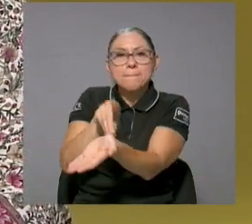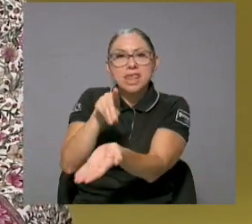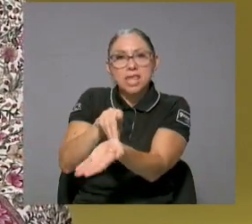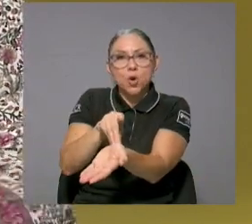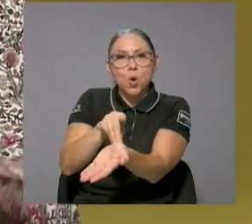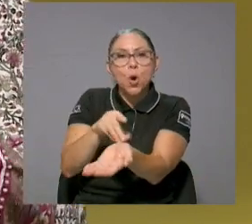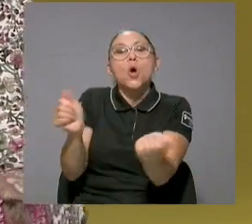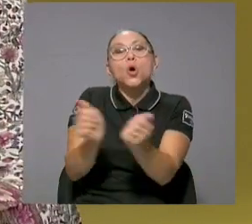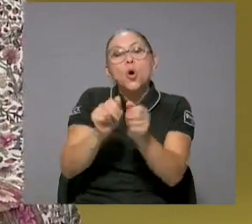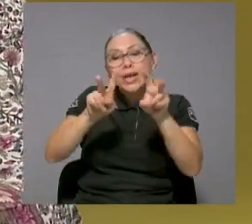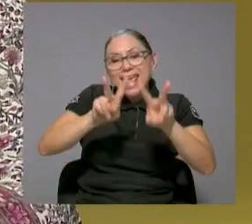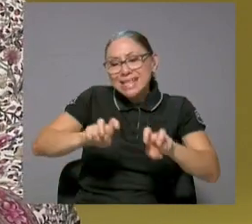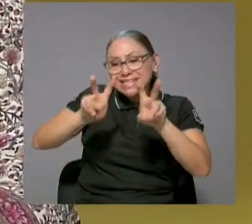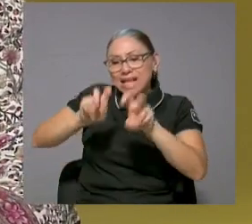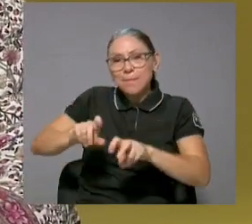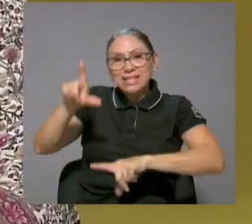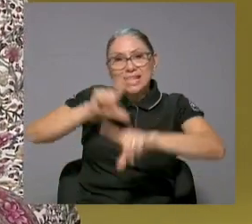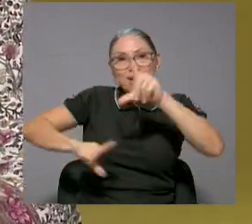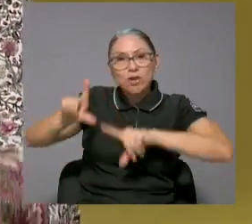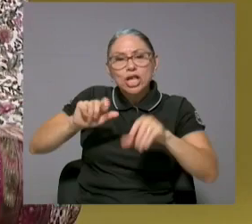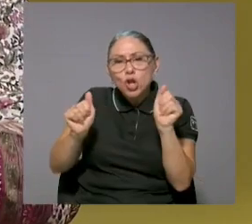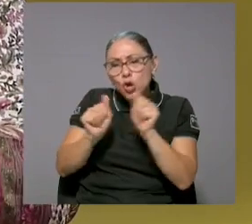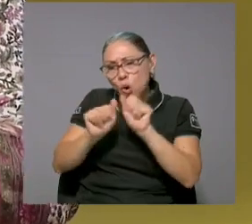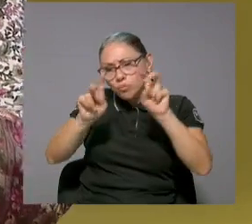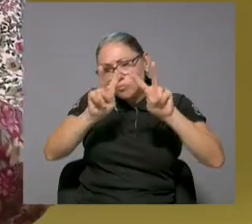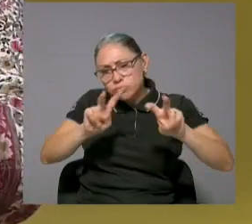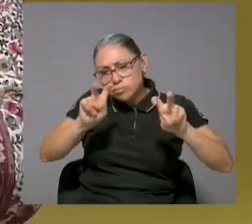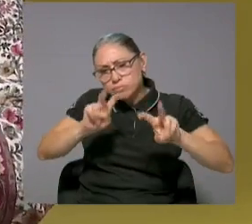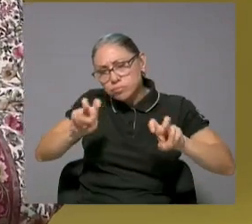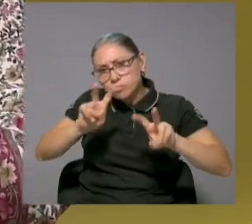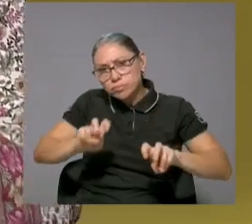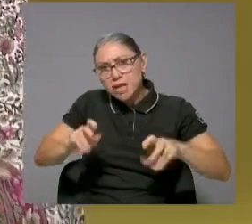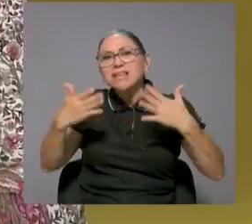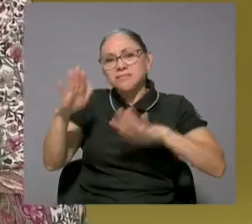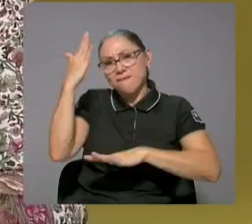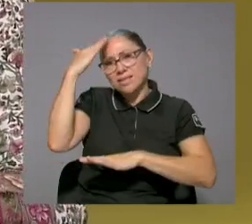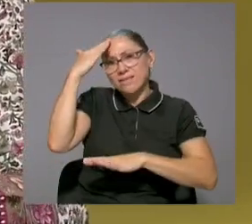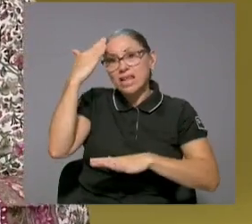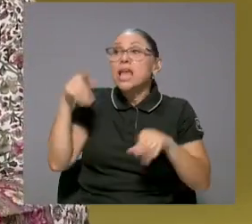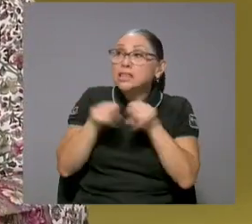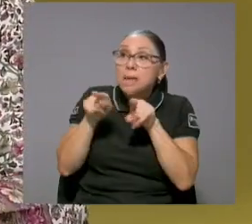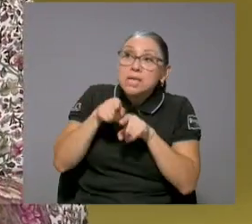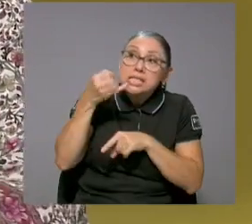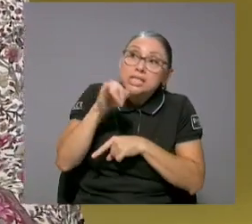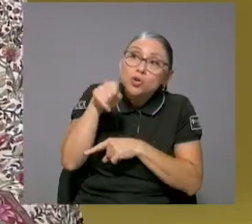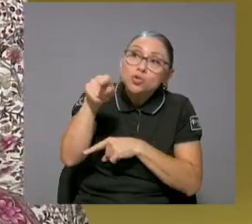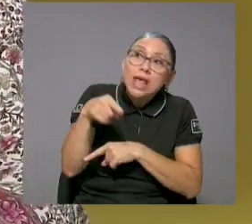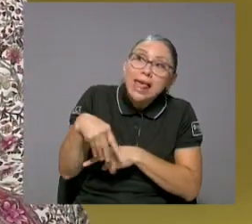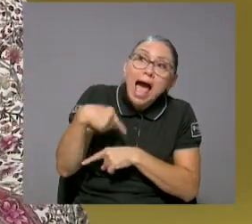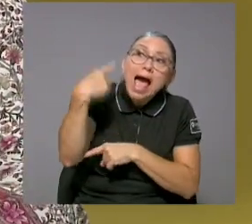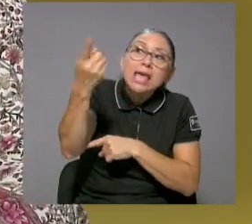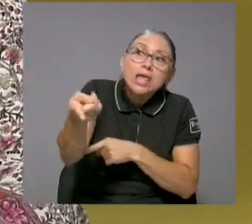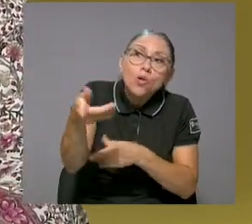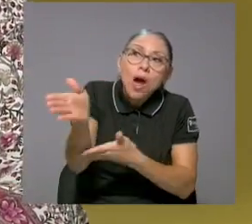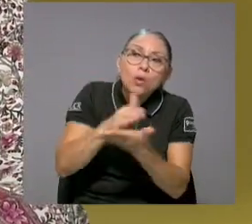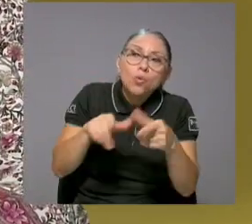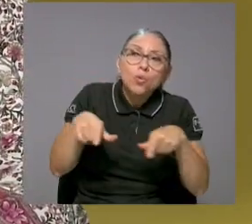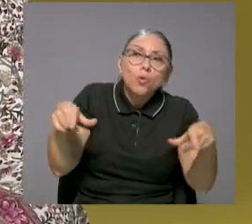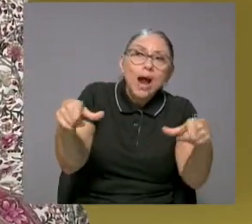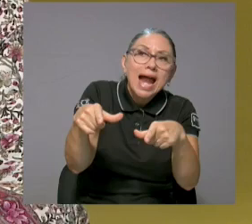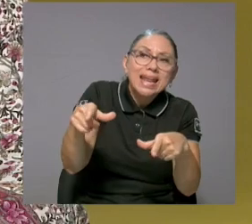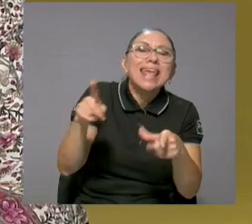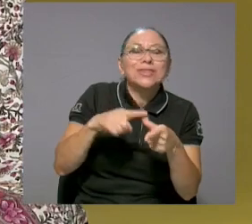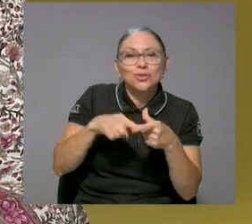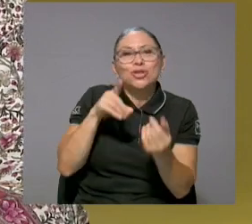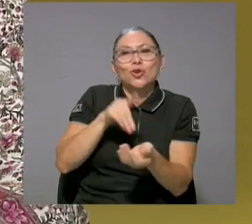exámenes de laboratorio y de clínica va a determinar, y evidentemente si usted ha estado expuesto a una zona, si el paciente tiene malaria o no tiene malaria, y